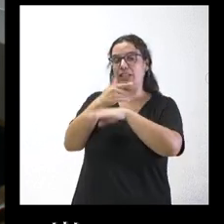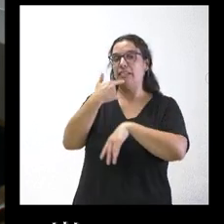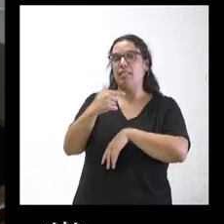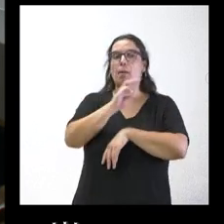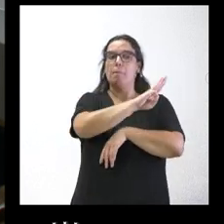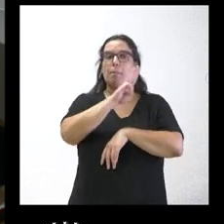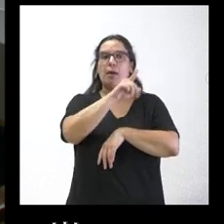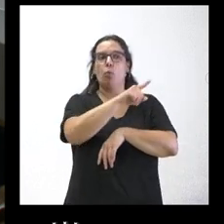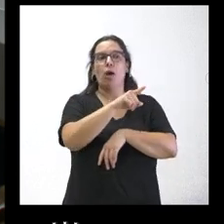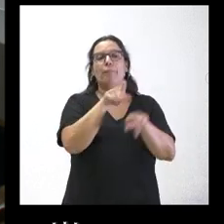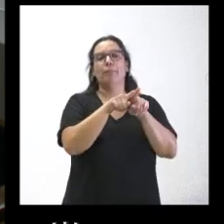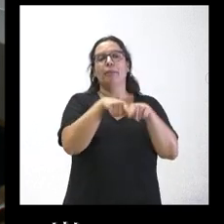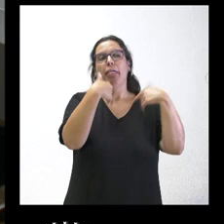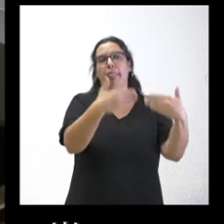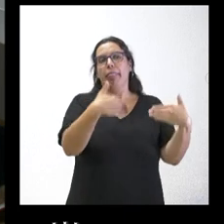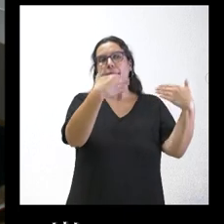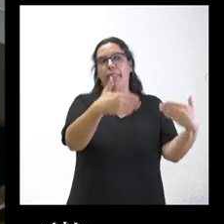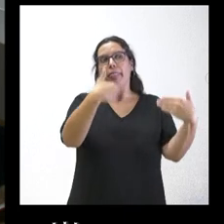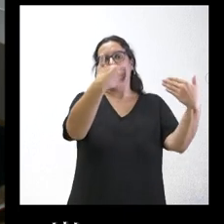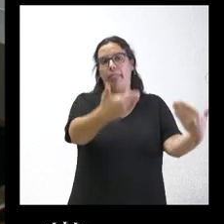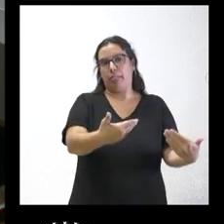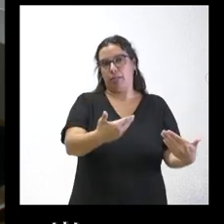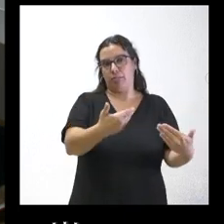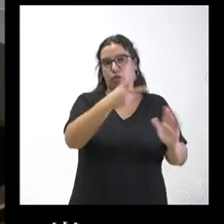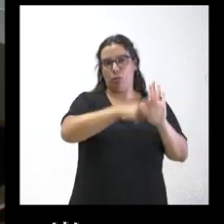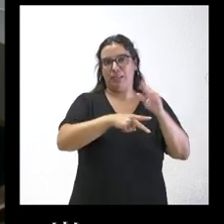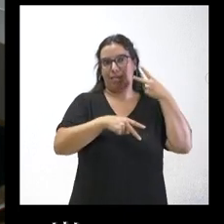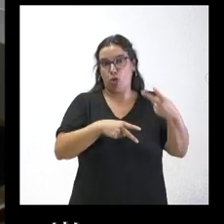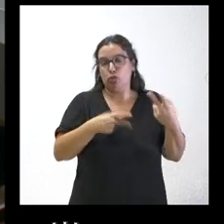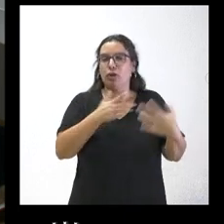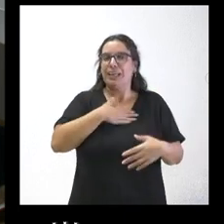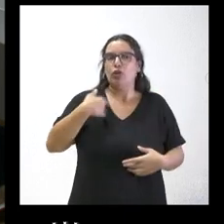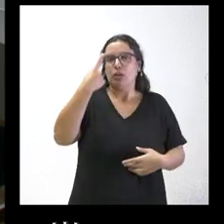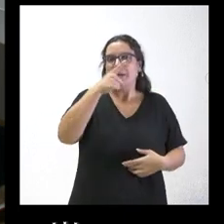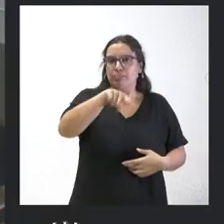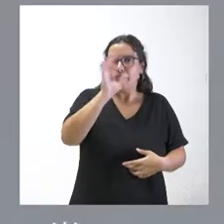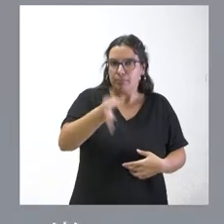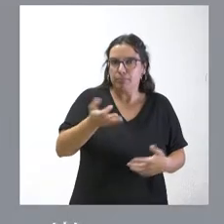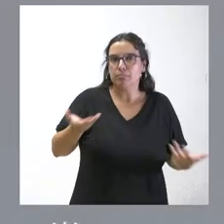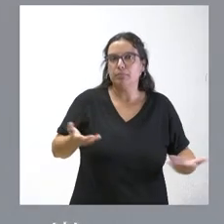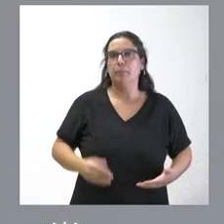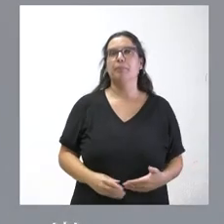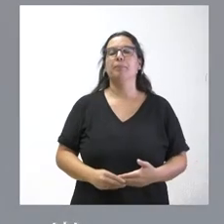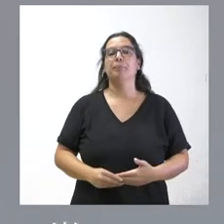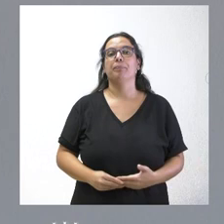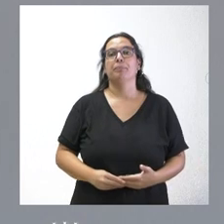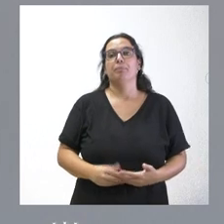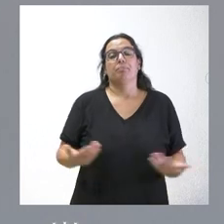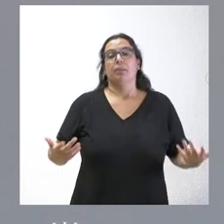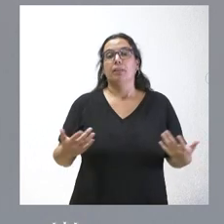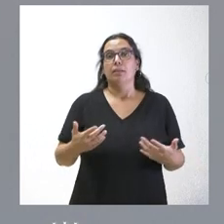popular estaba retrasando la tramitación de esta normativa Me gustaría saber si es así pues en cuanto tengamos